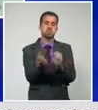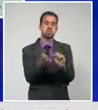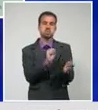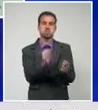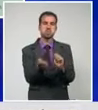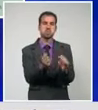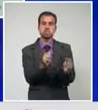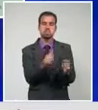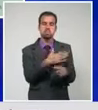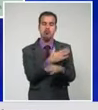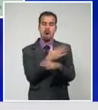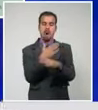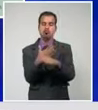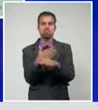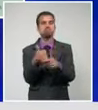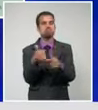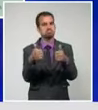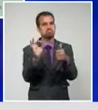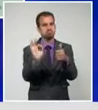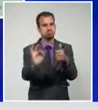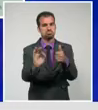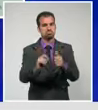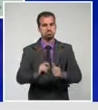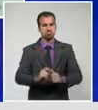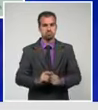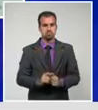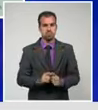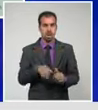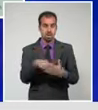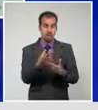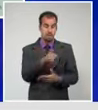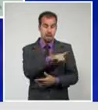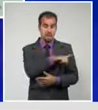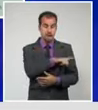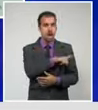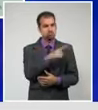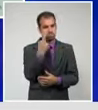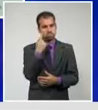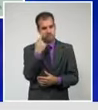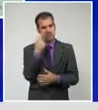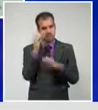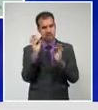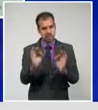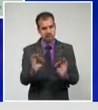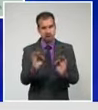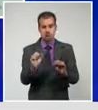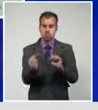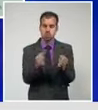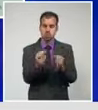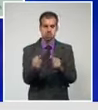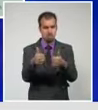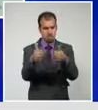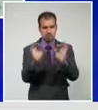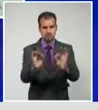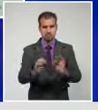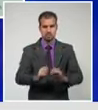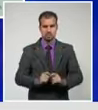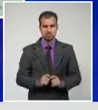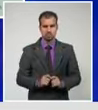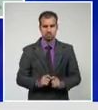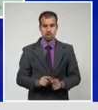realmente el comportamiento de los últimos días demuestra este control. Los 9 de